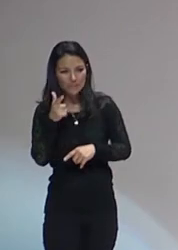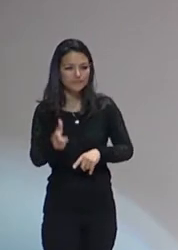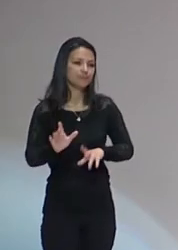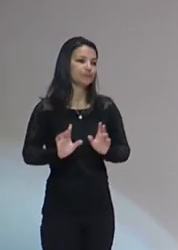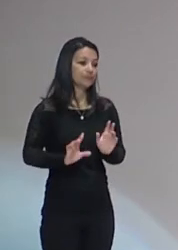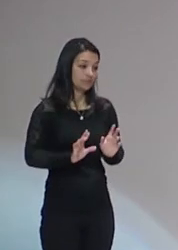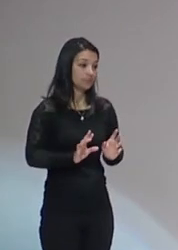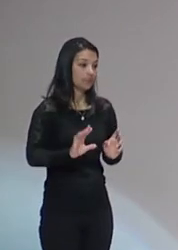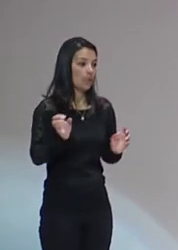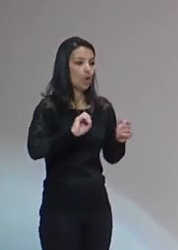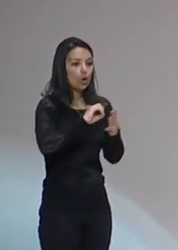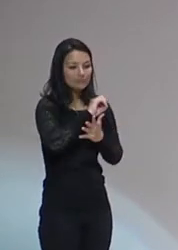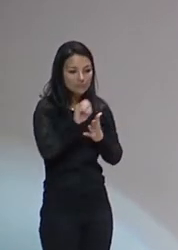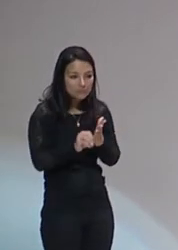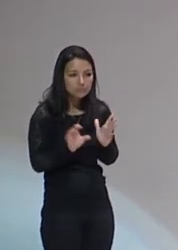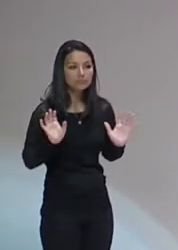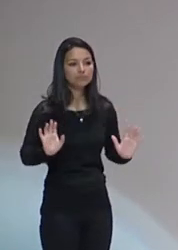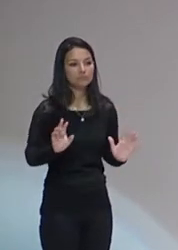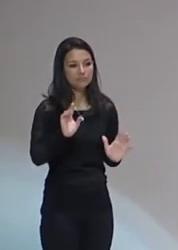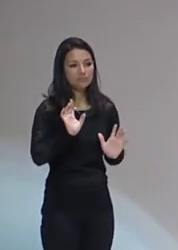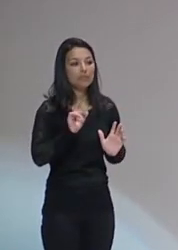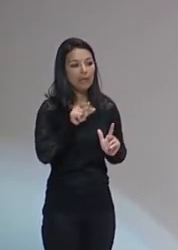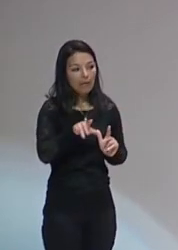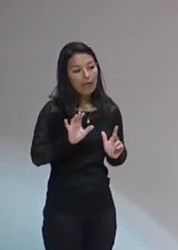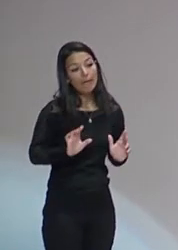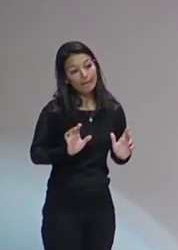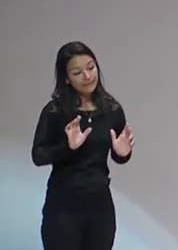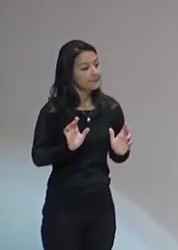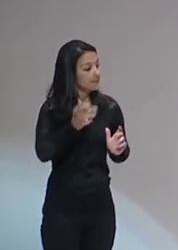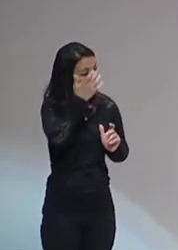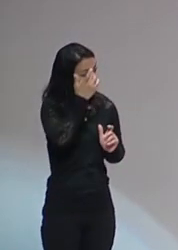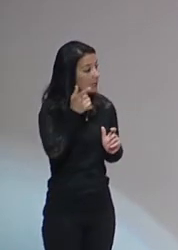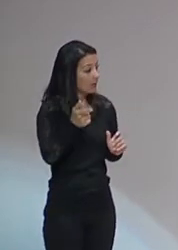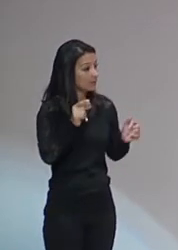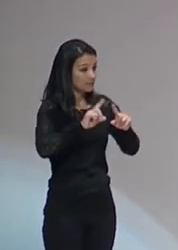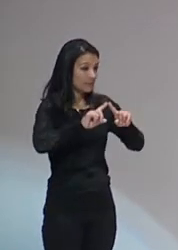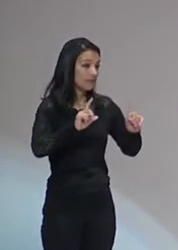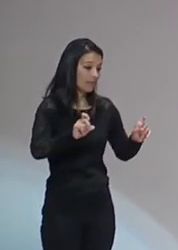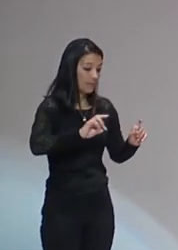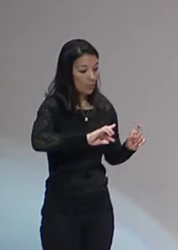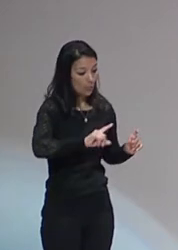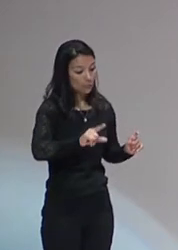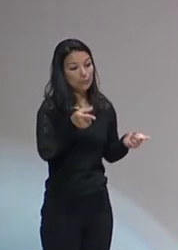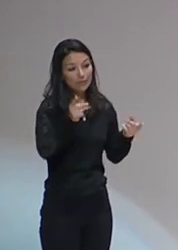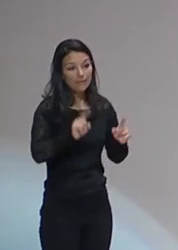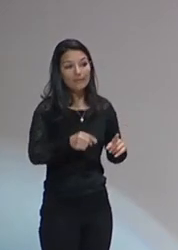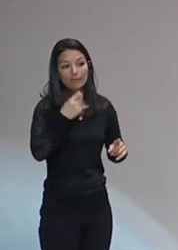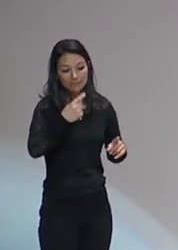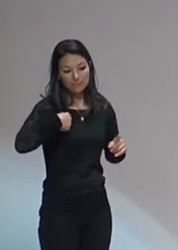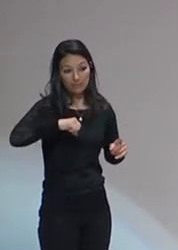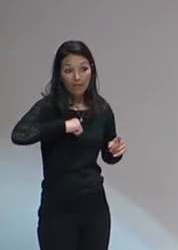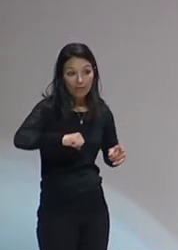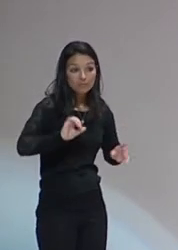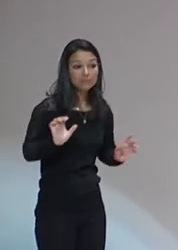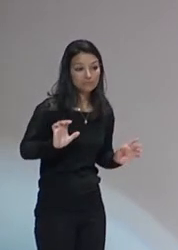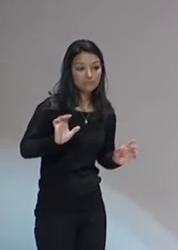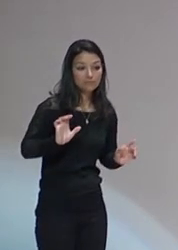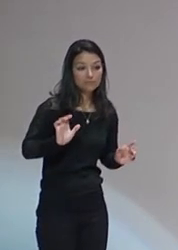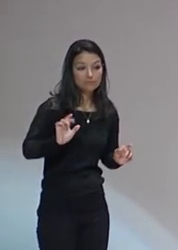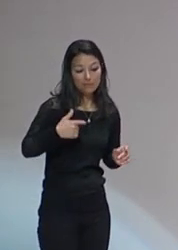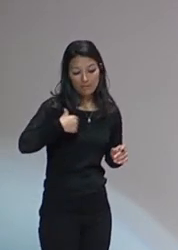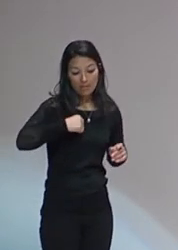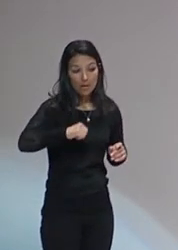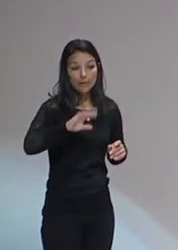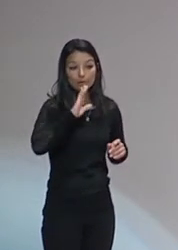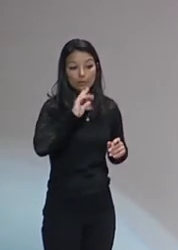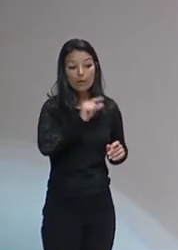la orientación sexual, porque bueno, ese es otro tema también que sale. Si tenemos derechos, los que tienen una